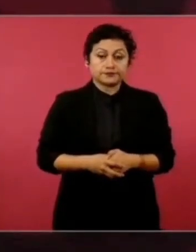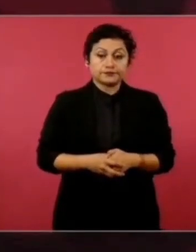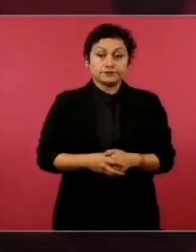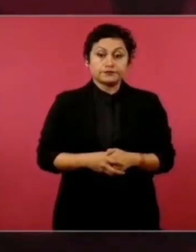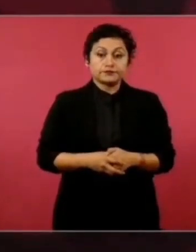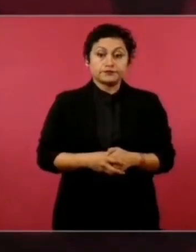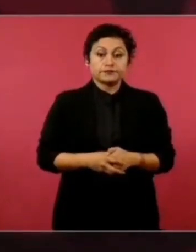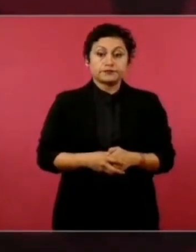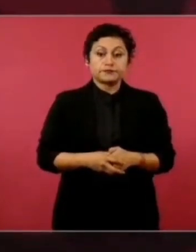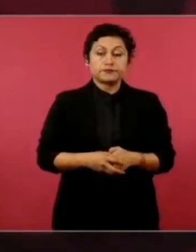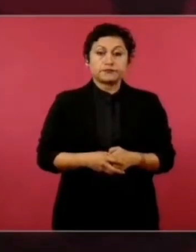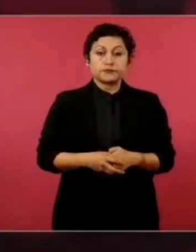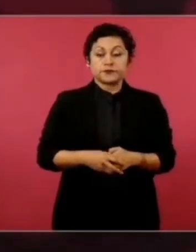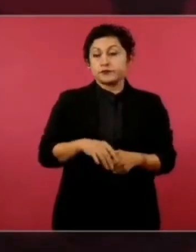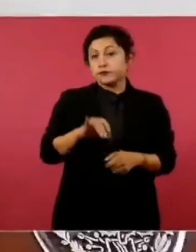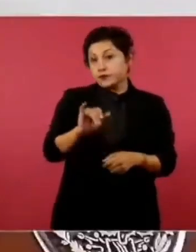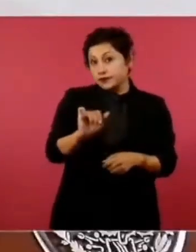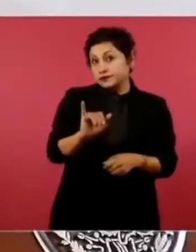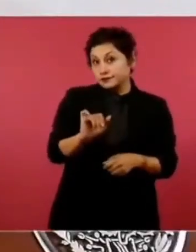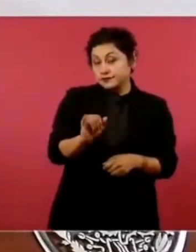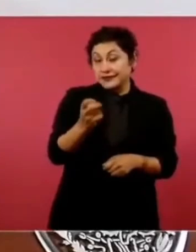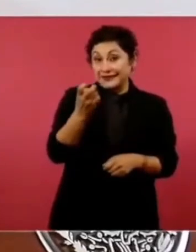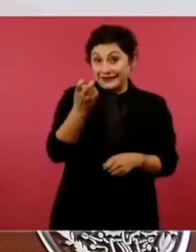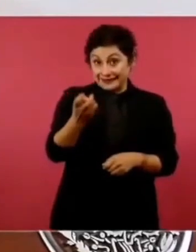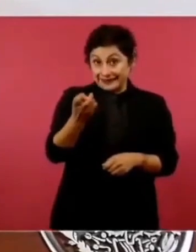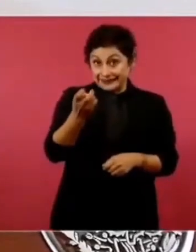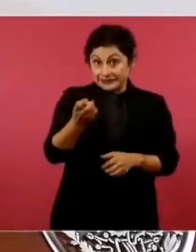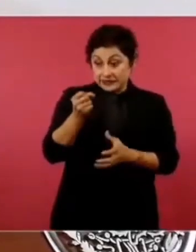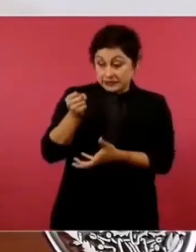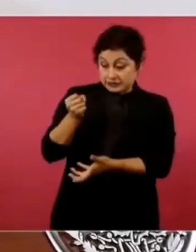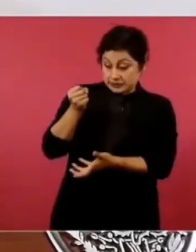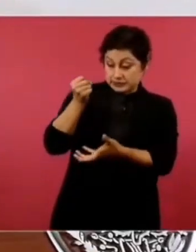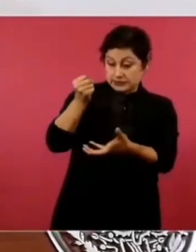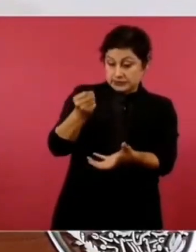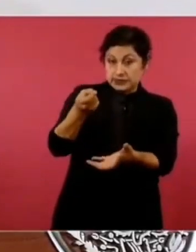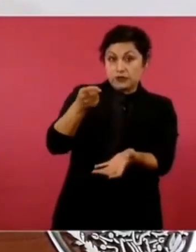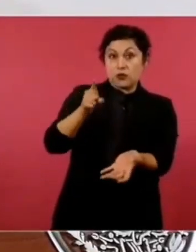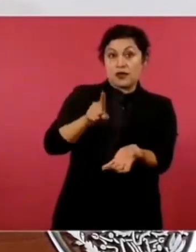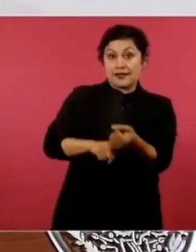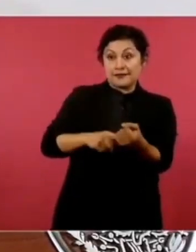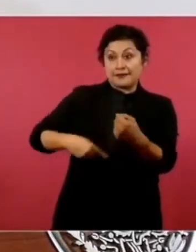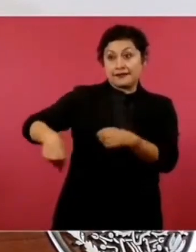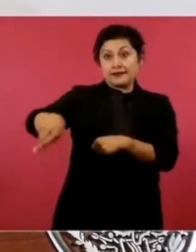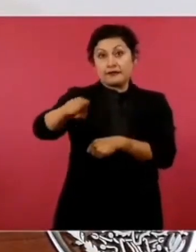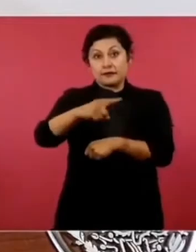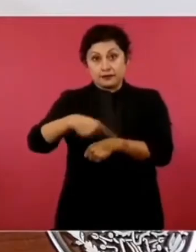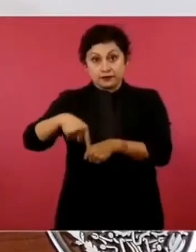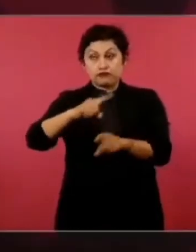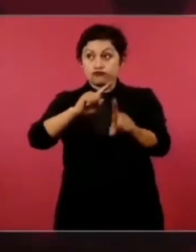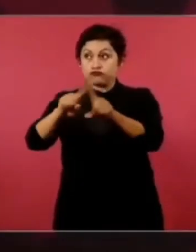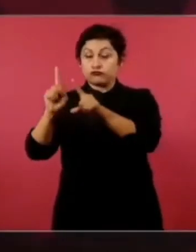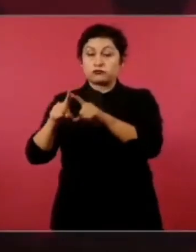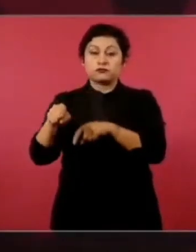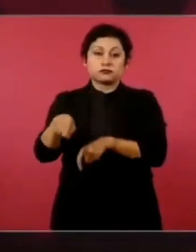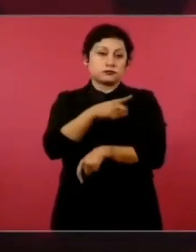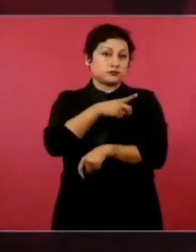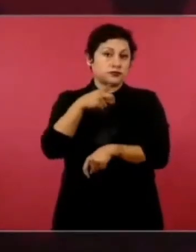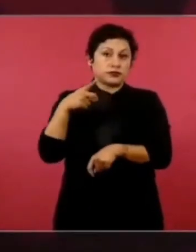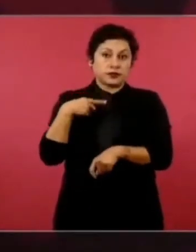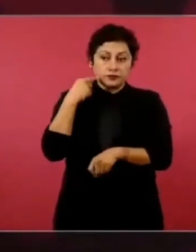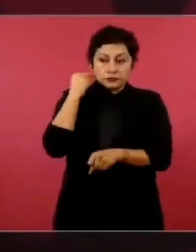hay que resolver lo de los fideicomisos. No sabía yo que tenían esta